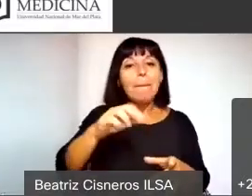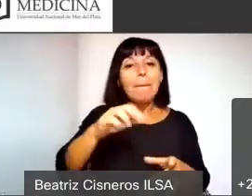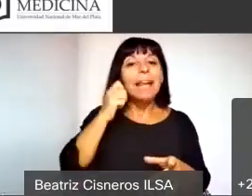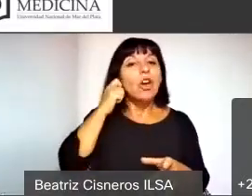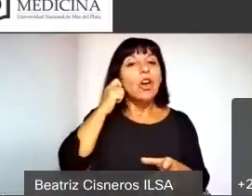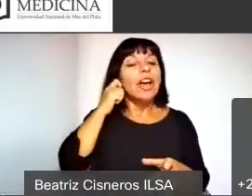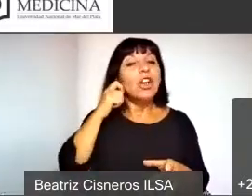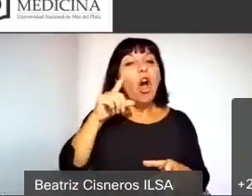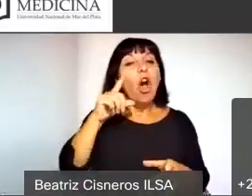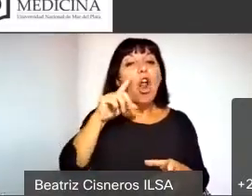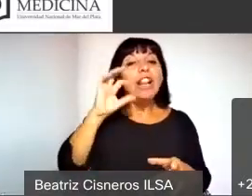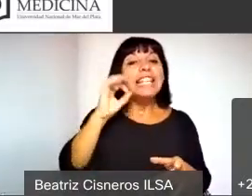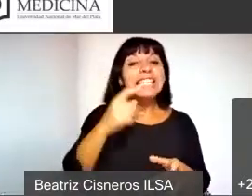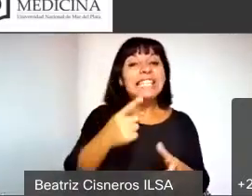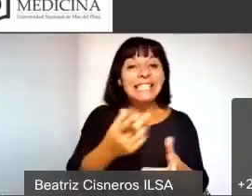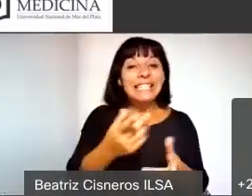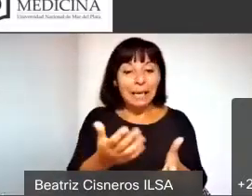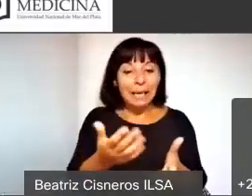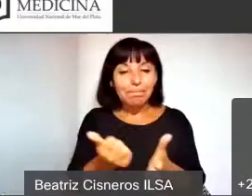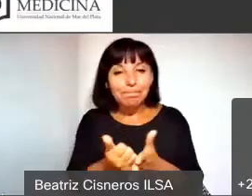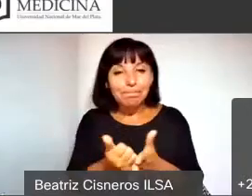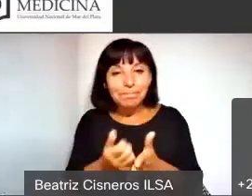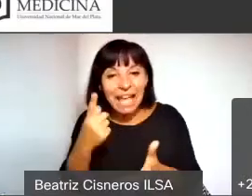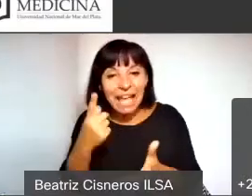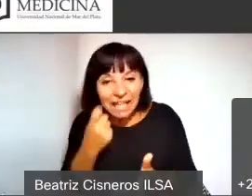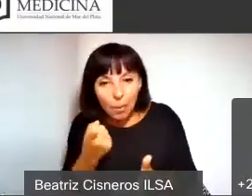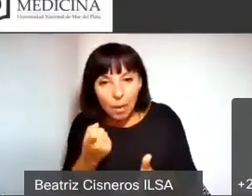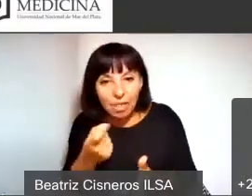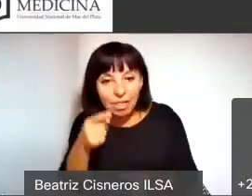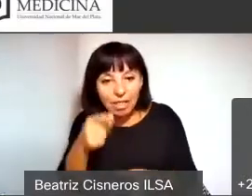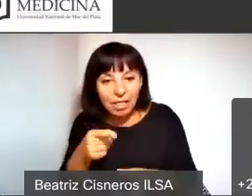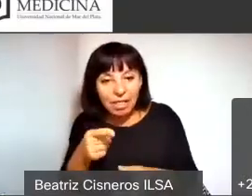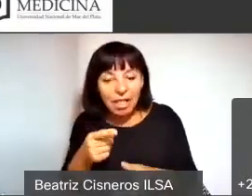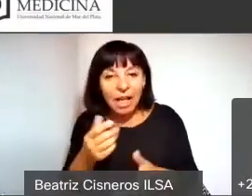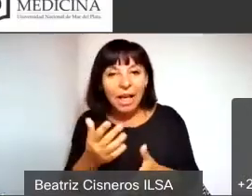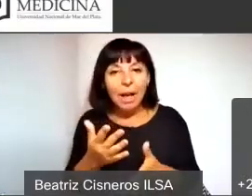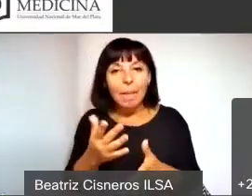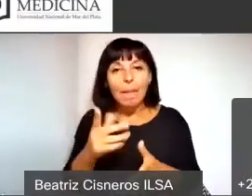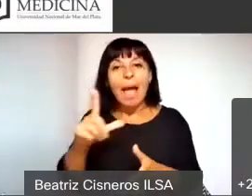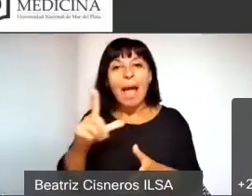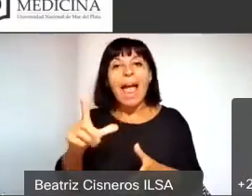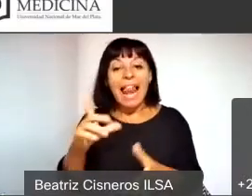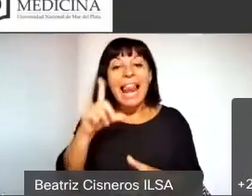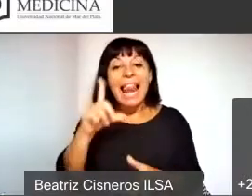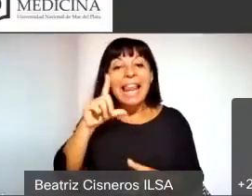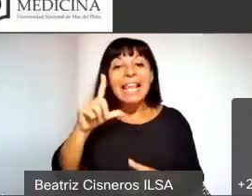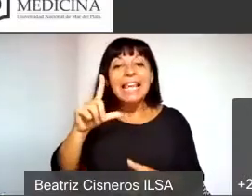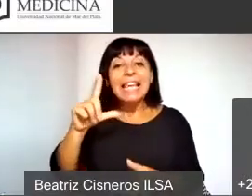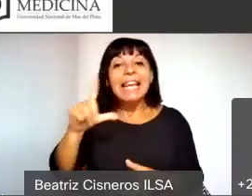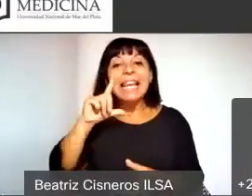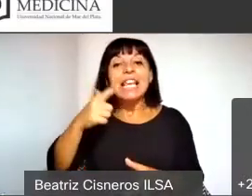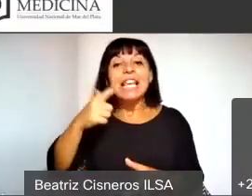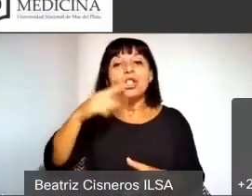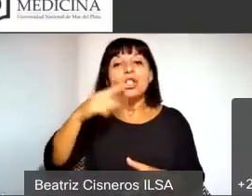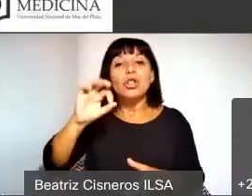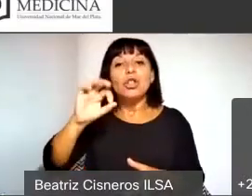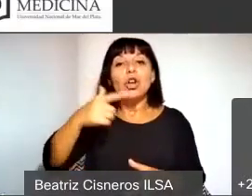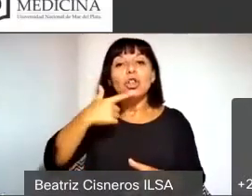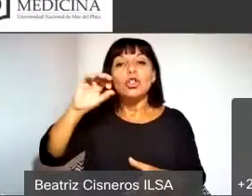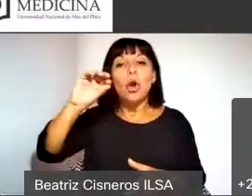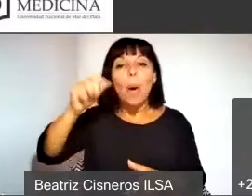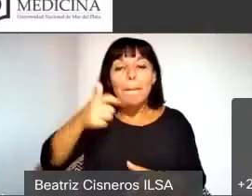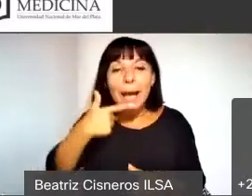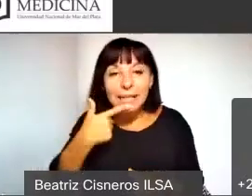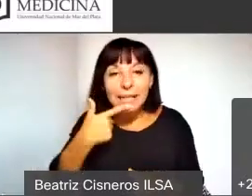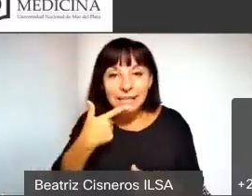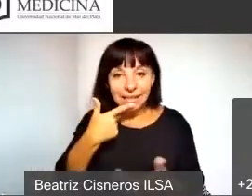para que interprete que van a formar parte de los lisosomas y que no tienen que seguir otro destino, ¿sí? Yo se los hago tipo así como